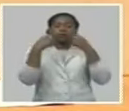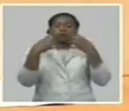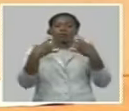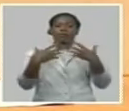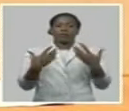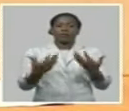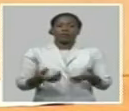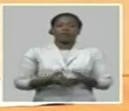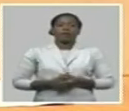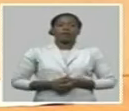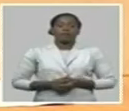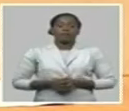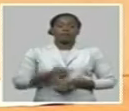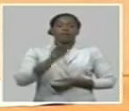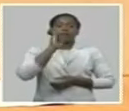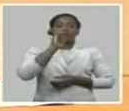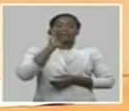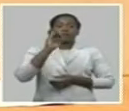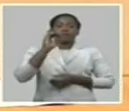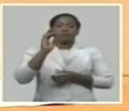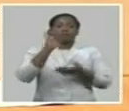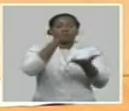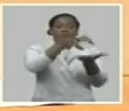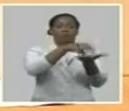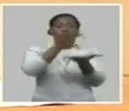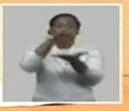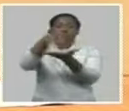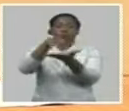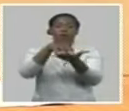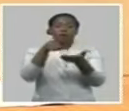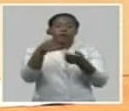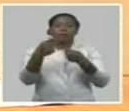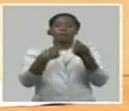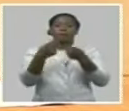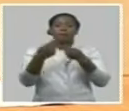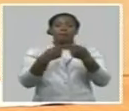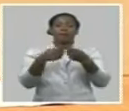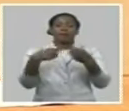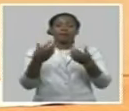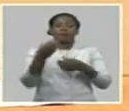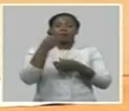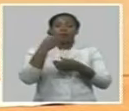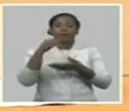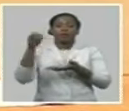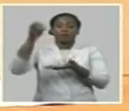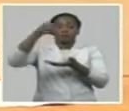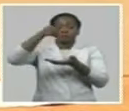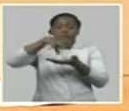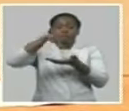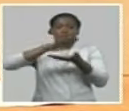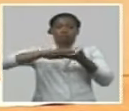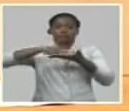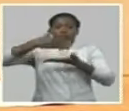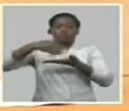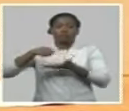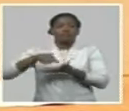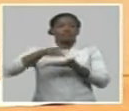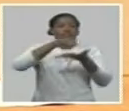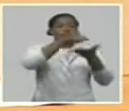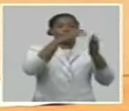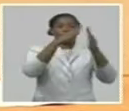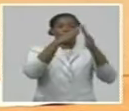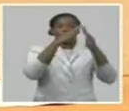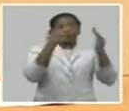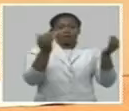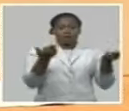habilitado más de 770 puntos de venta de comidas para llevar todas las unidades que puedan hacer comida